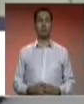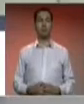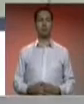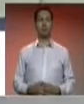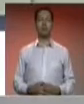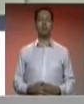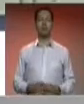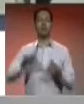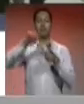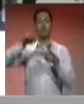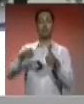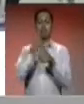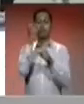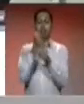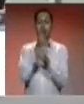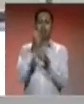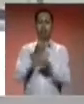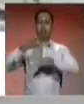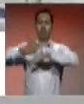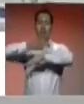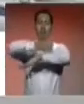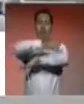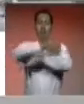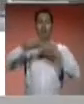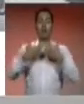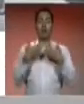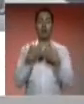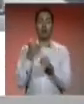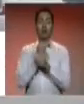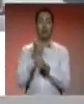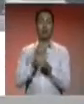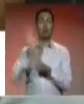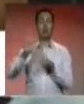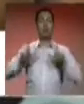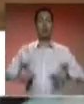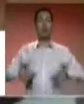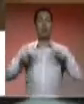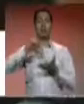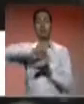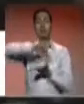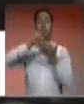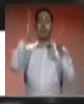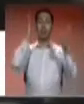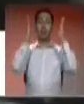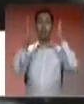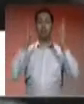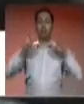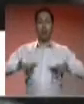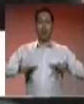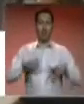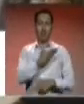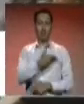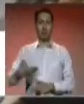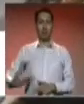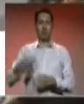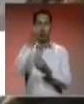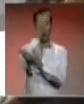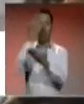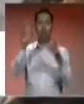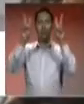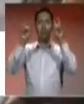Durante el primer gabinete ampliado de Lenín Moreno en Babahoyo, el jefe de Estado se refirió a las investigaciones en el caso